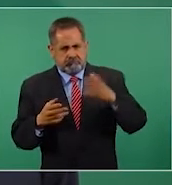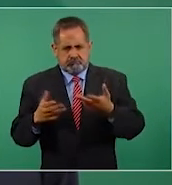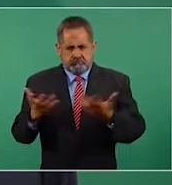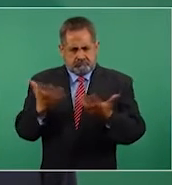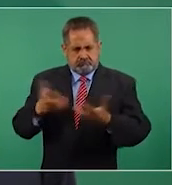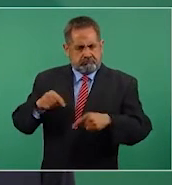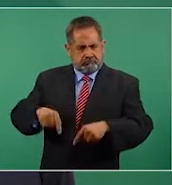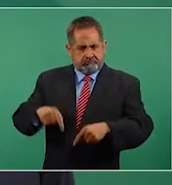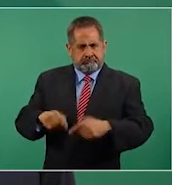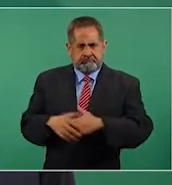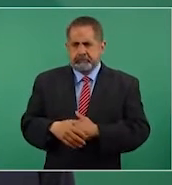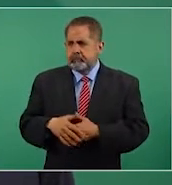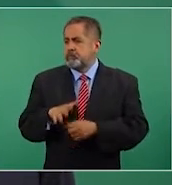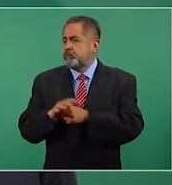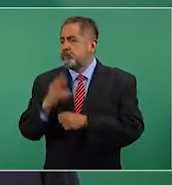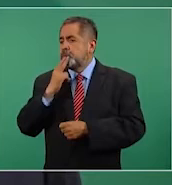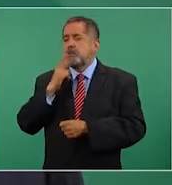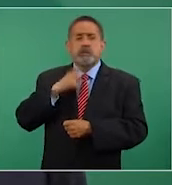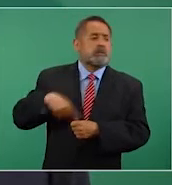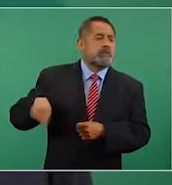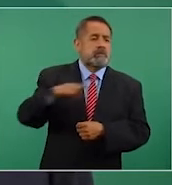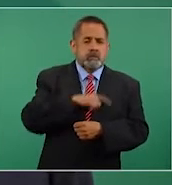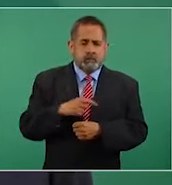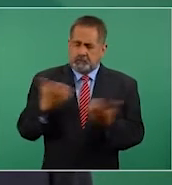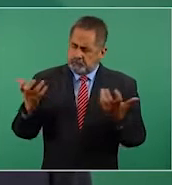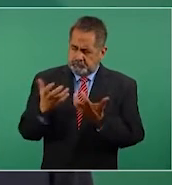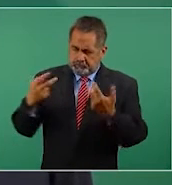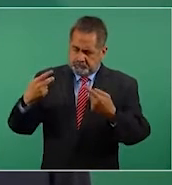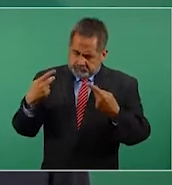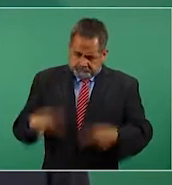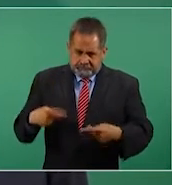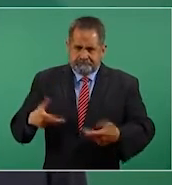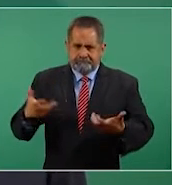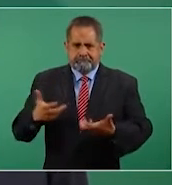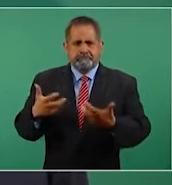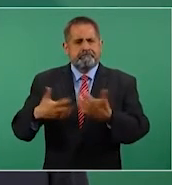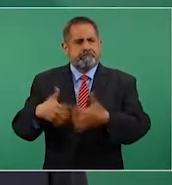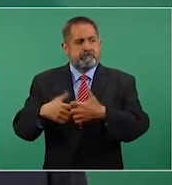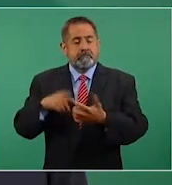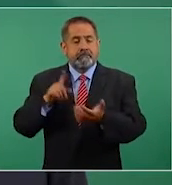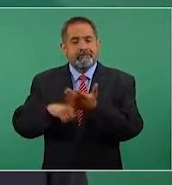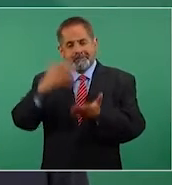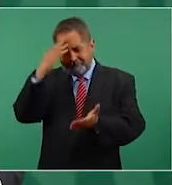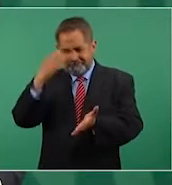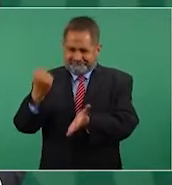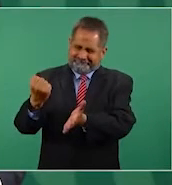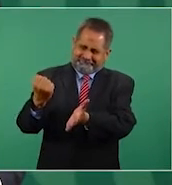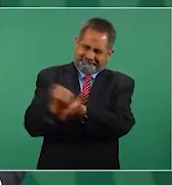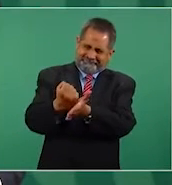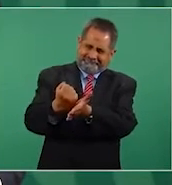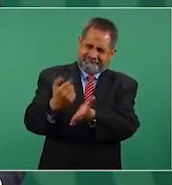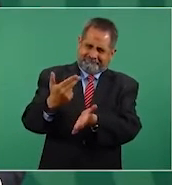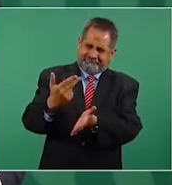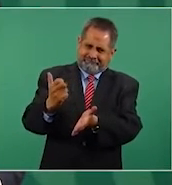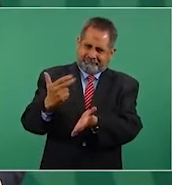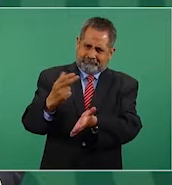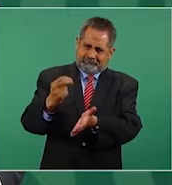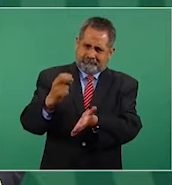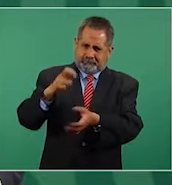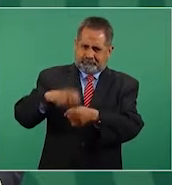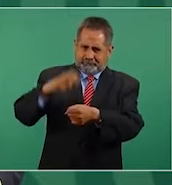producir en México lo que consumimos, porque además lo hecho en México, como se decía